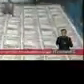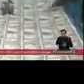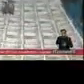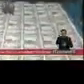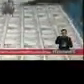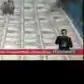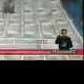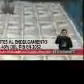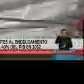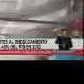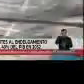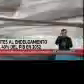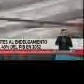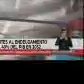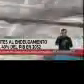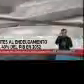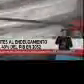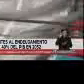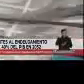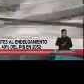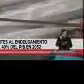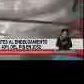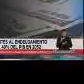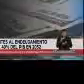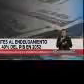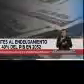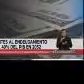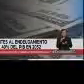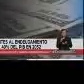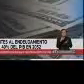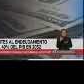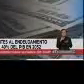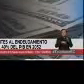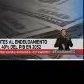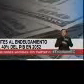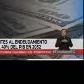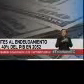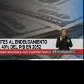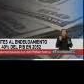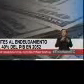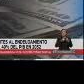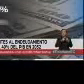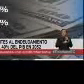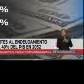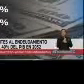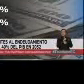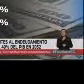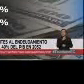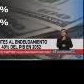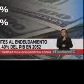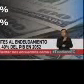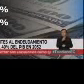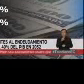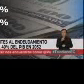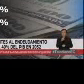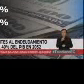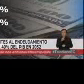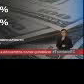el indicador de deuda pública y otras obligaciones. El límite será hasta el 2025 de 57% del